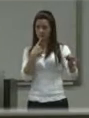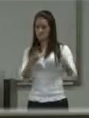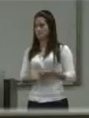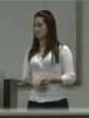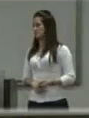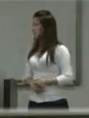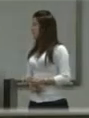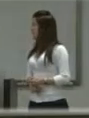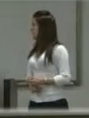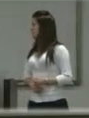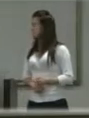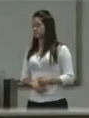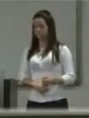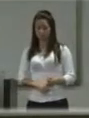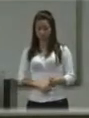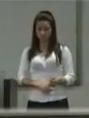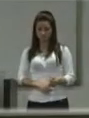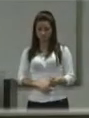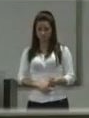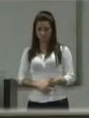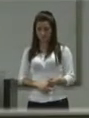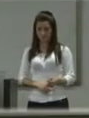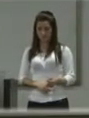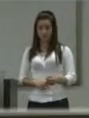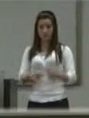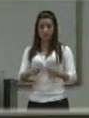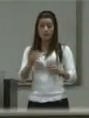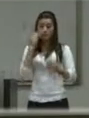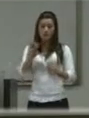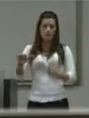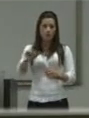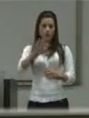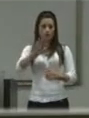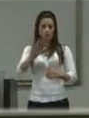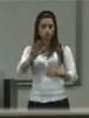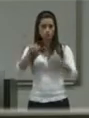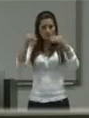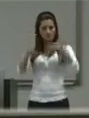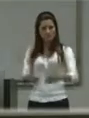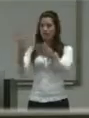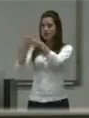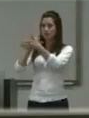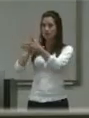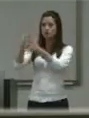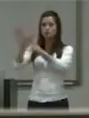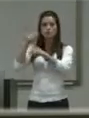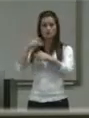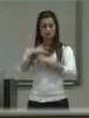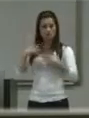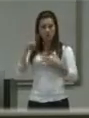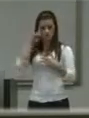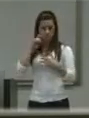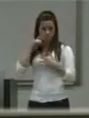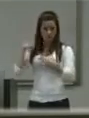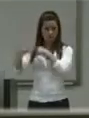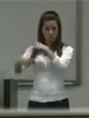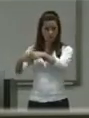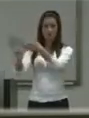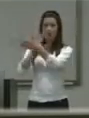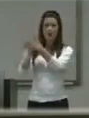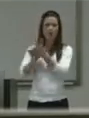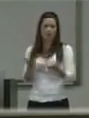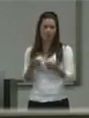Cuál es el tipo de información o acceso que tienen las mujeres sobre salud sexual y reproductiva realmente el acceso a la información es una